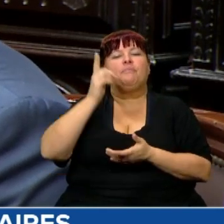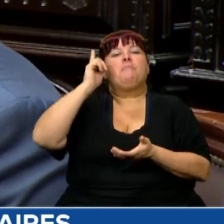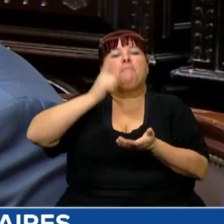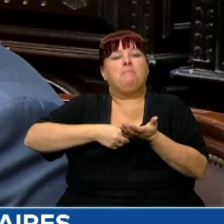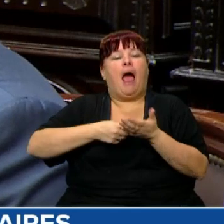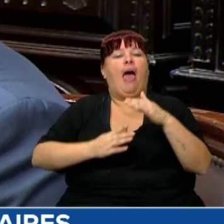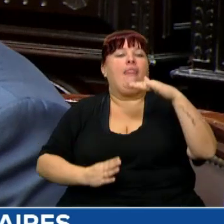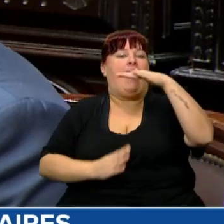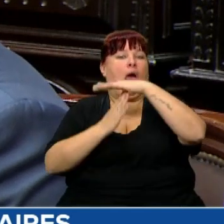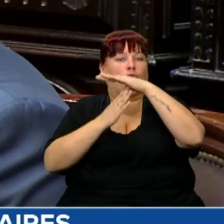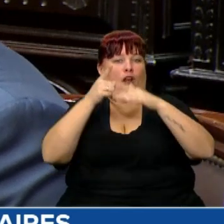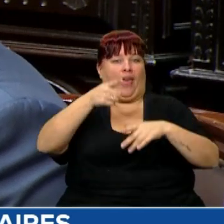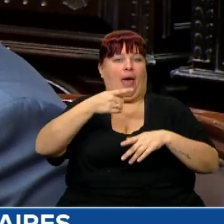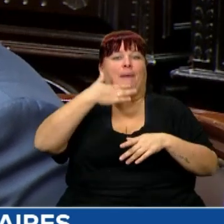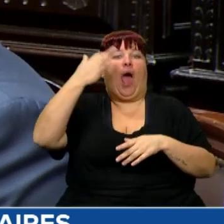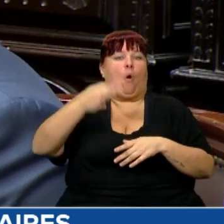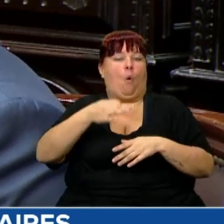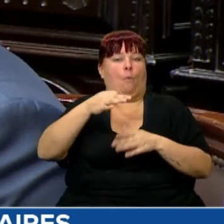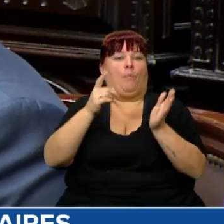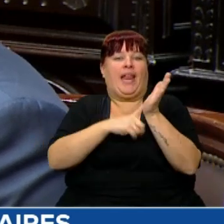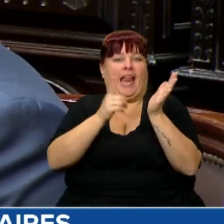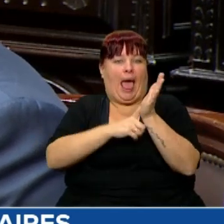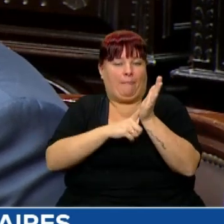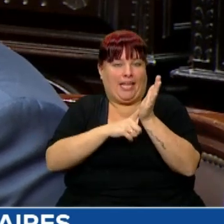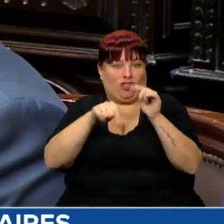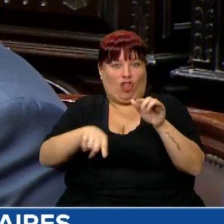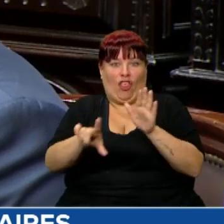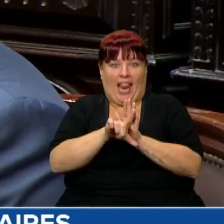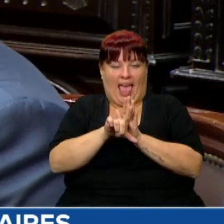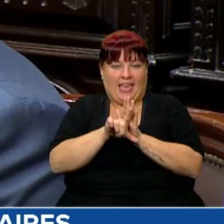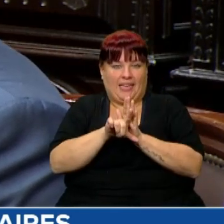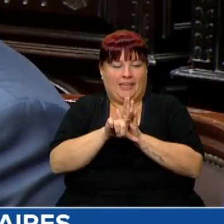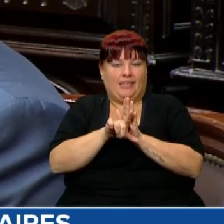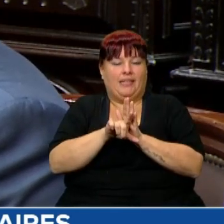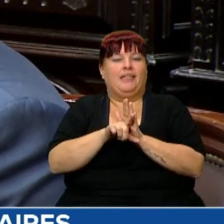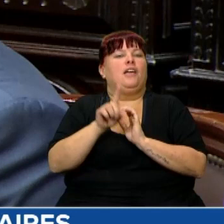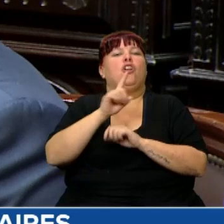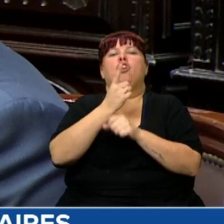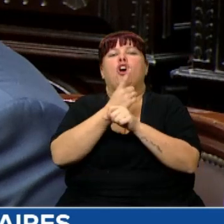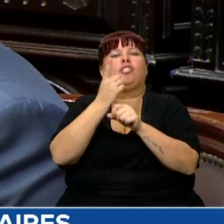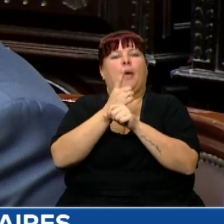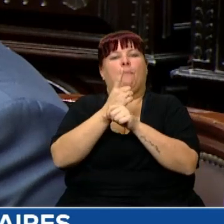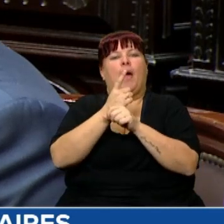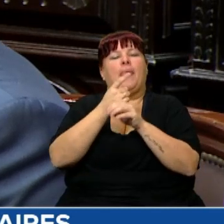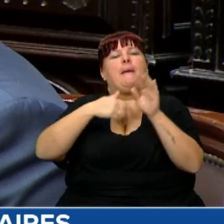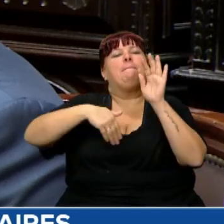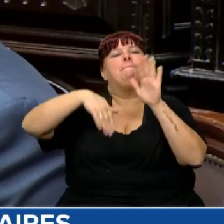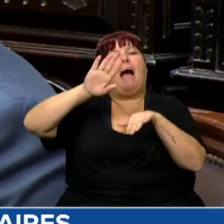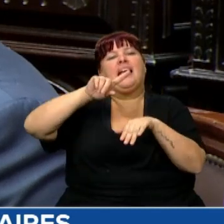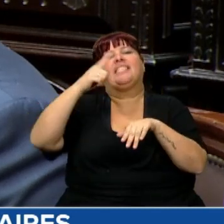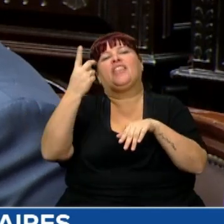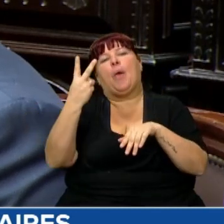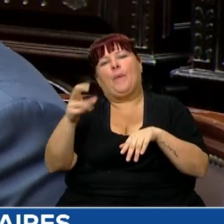la autoridad de aplicación en la reglamentación de la presente ley y que no podrá ser superior